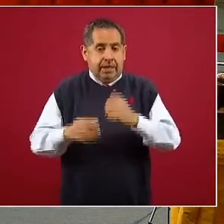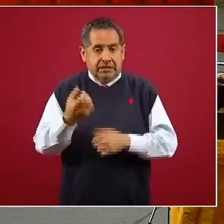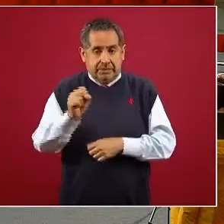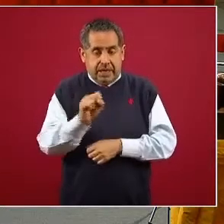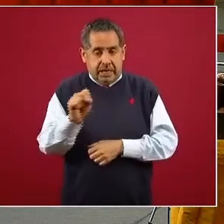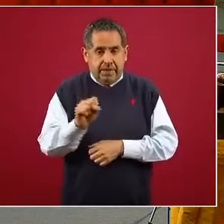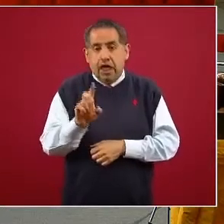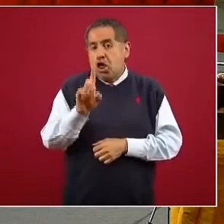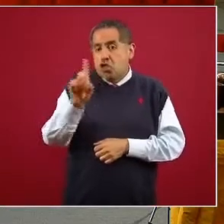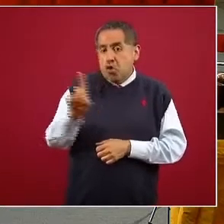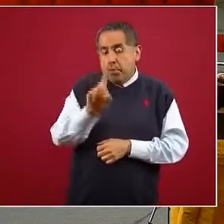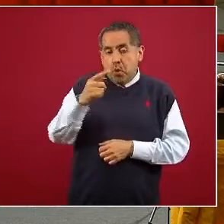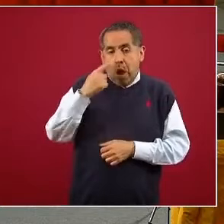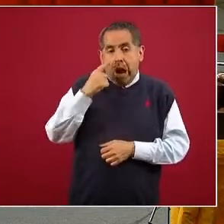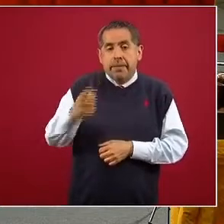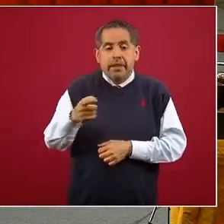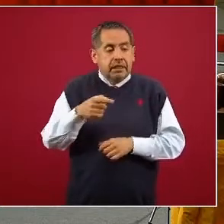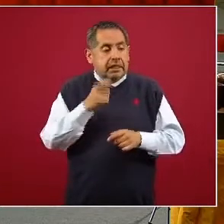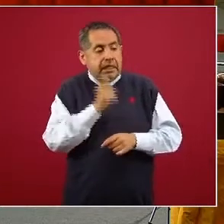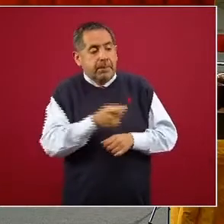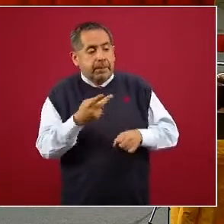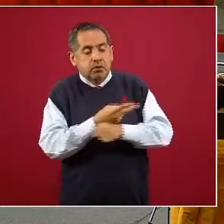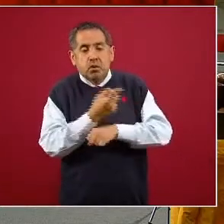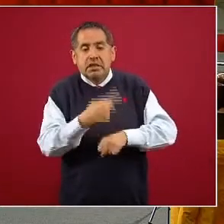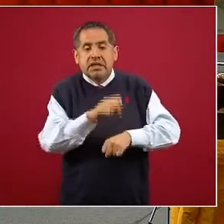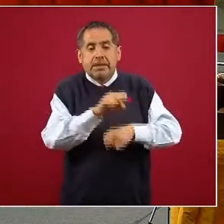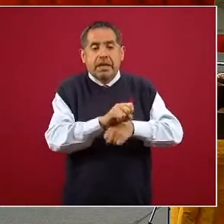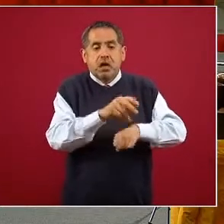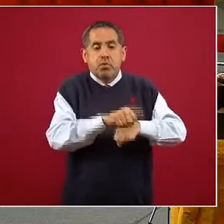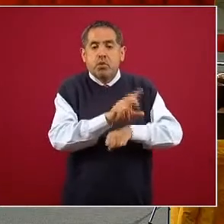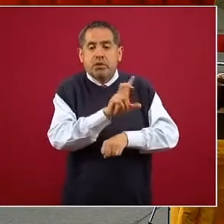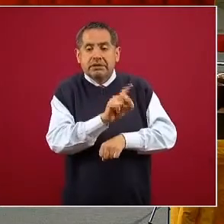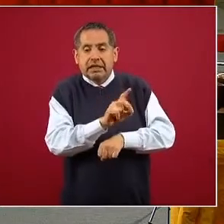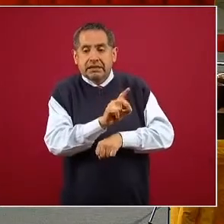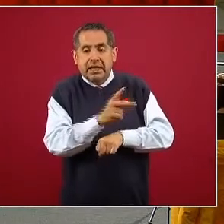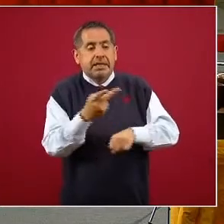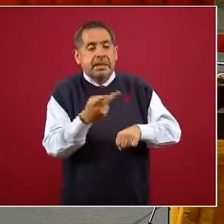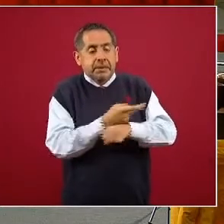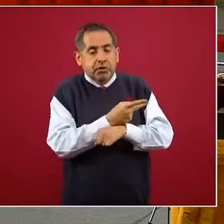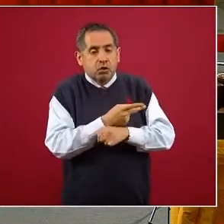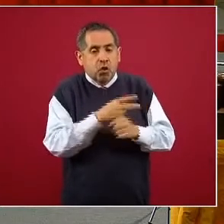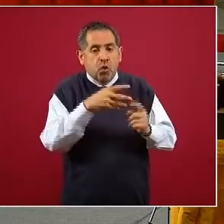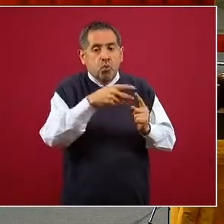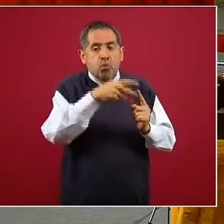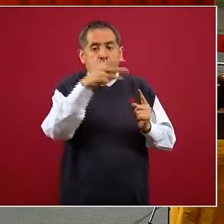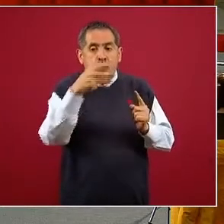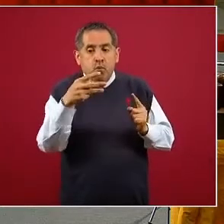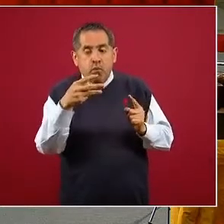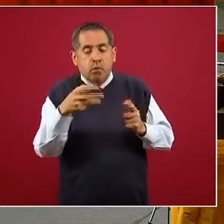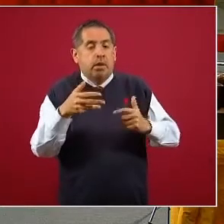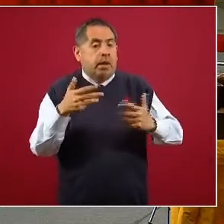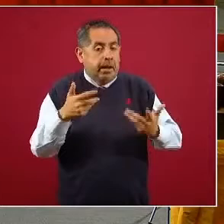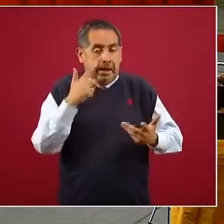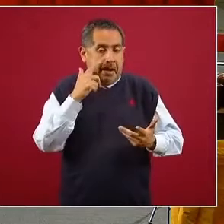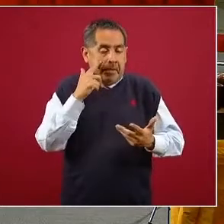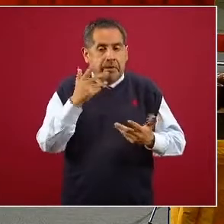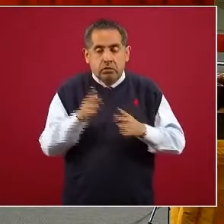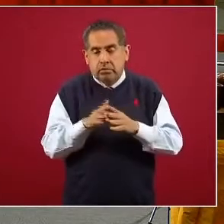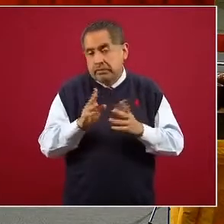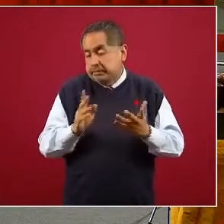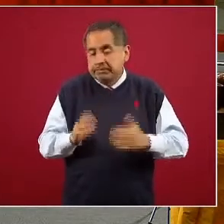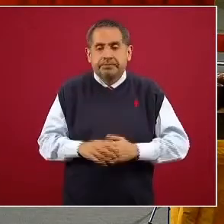domingo empezaremos a ver la semana número 30. Veremos la tendencia que en su momento se marca para esa